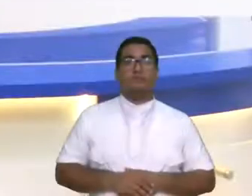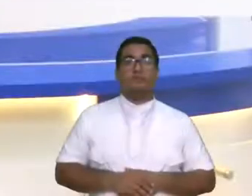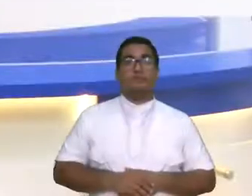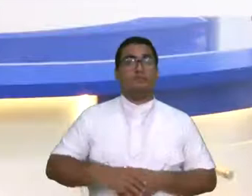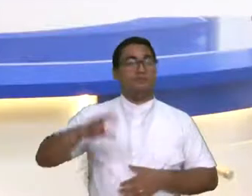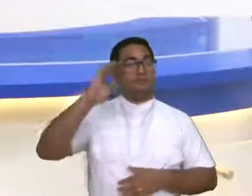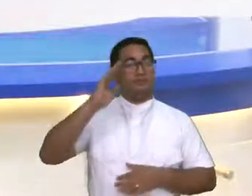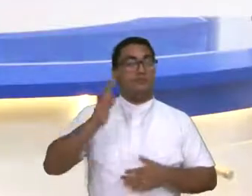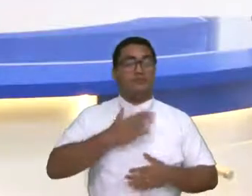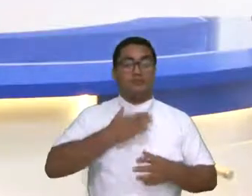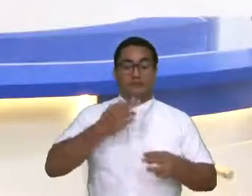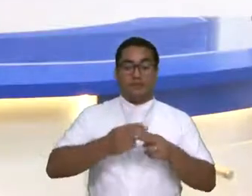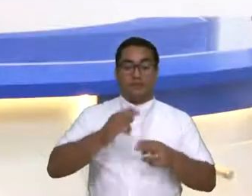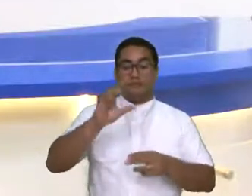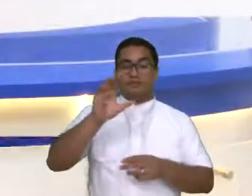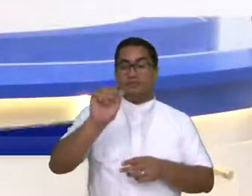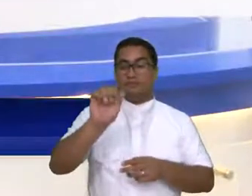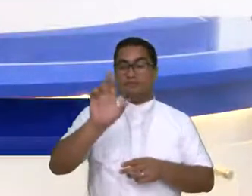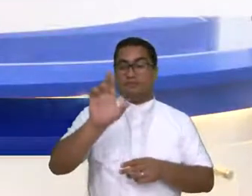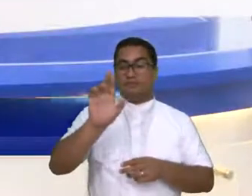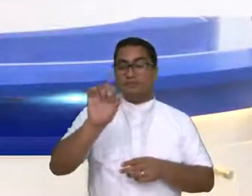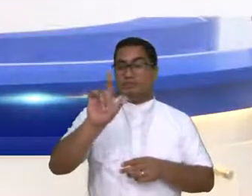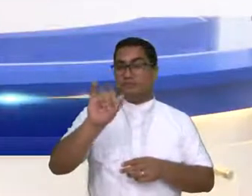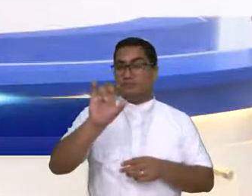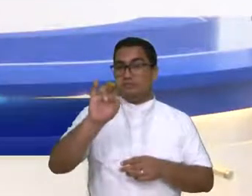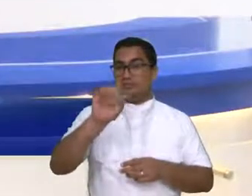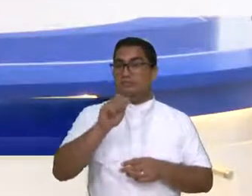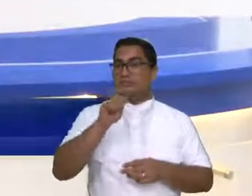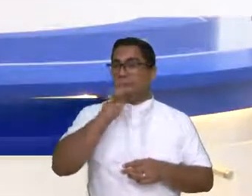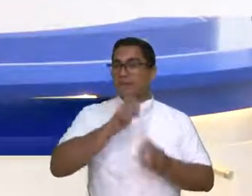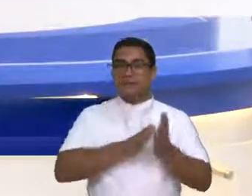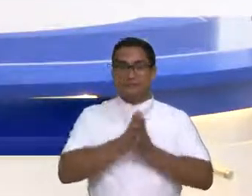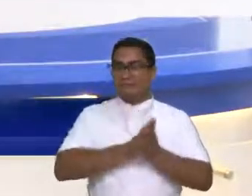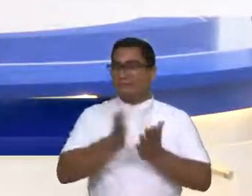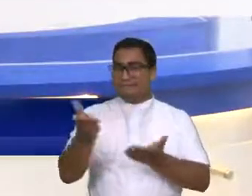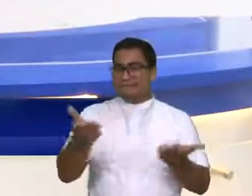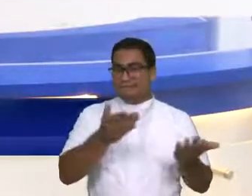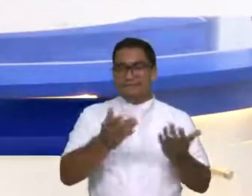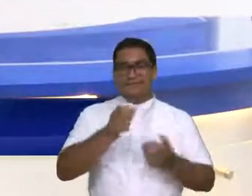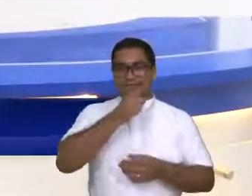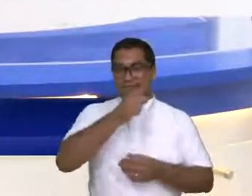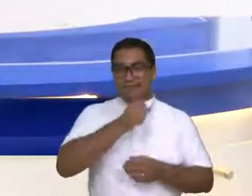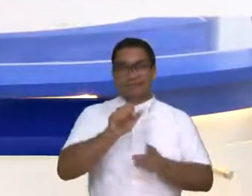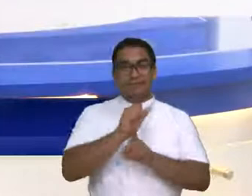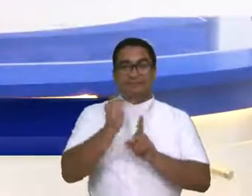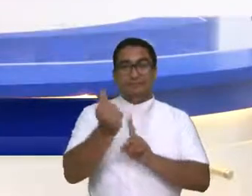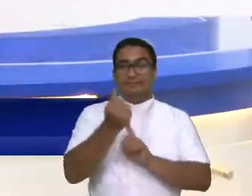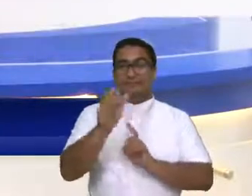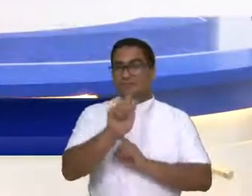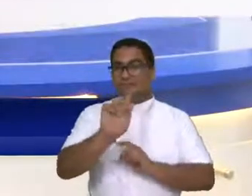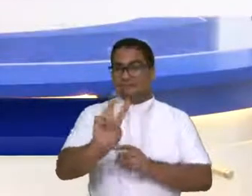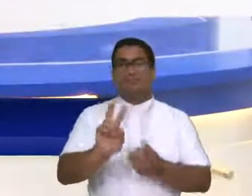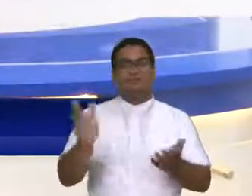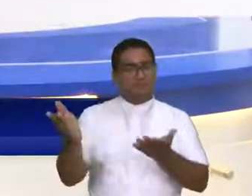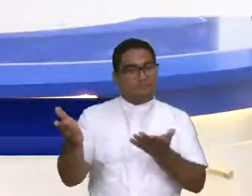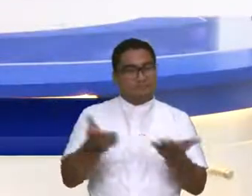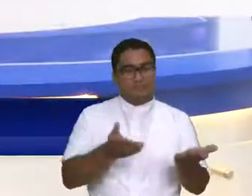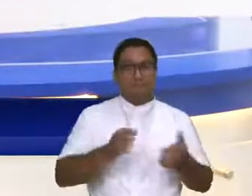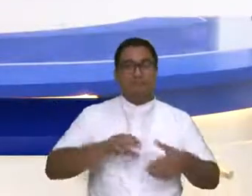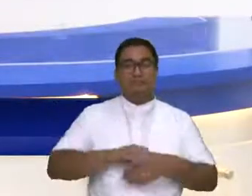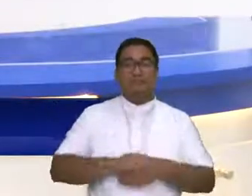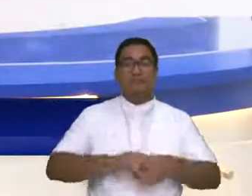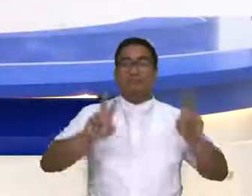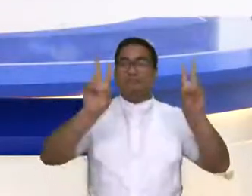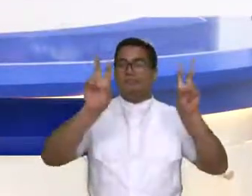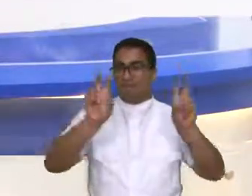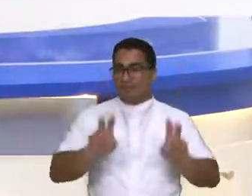Hola, ¿qué tal? Soy Carolina Mayorga. Es un gusto que nos acompañen en esta nueva edición de Noticias Asamblea TV. Sean todos muy bienvenidos. Estos